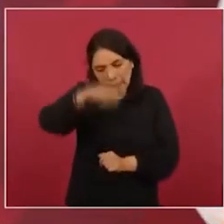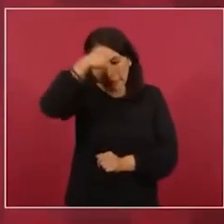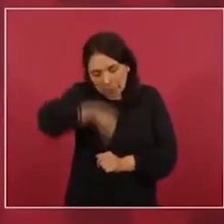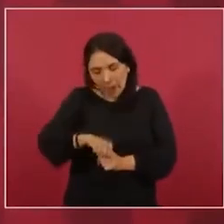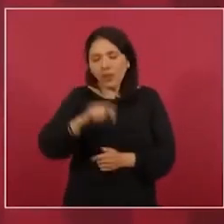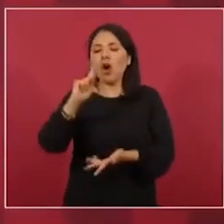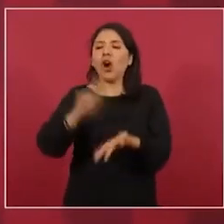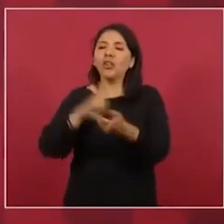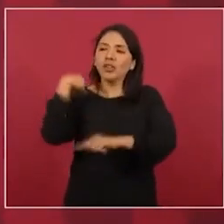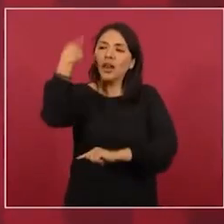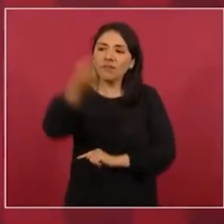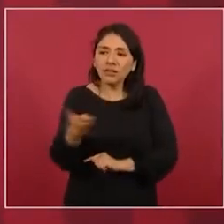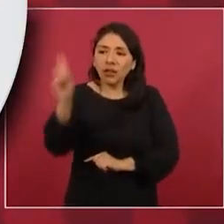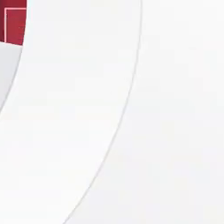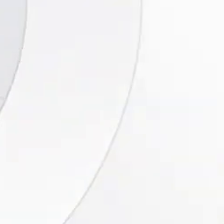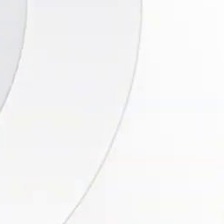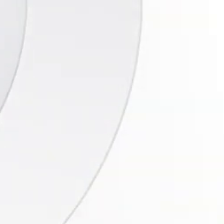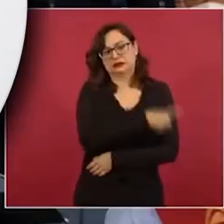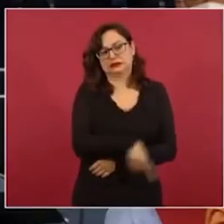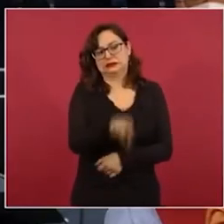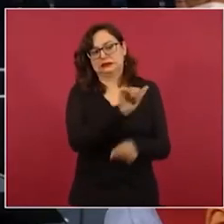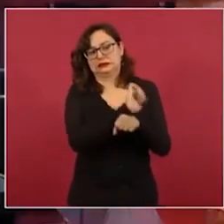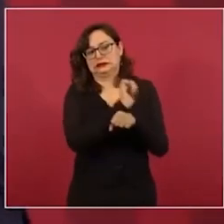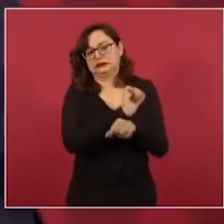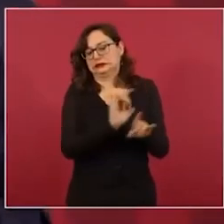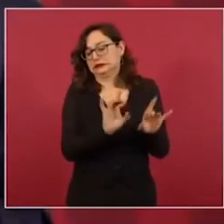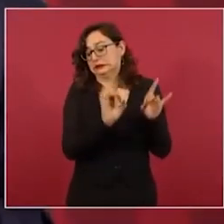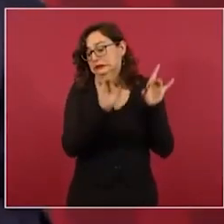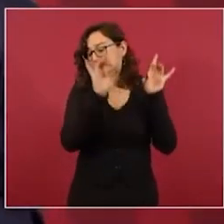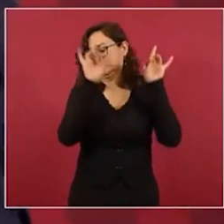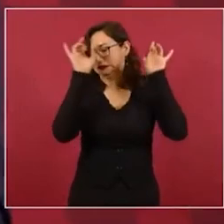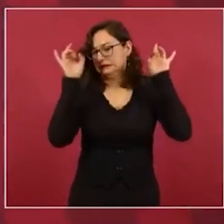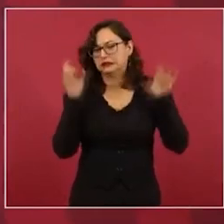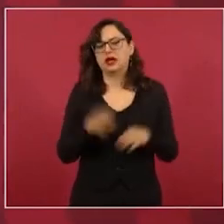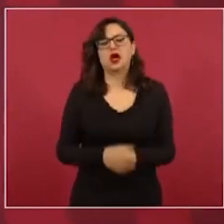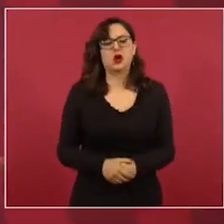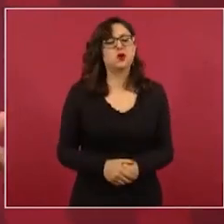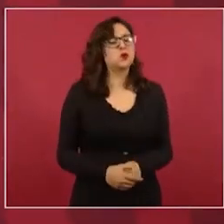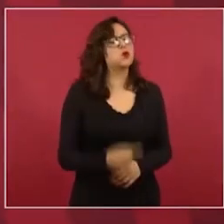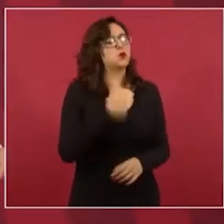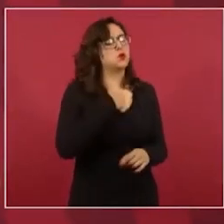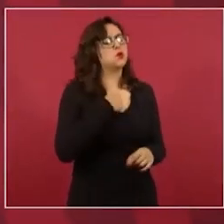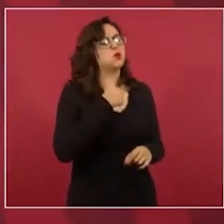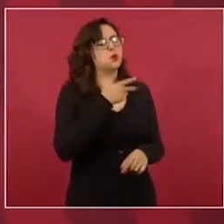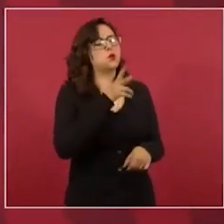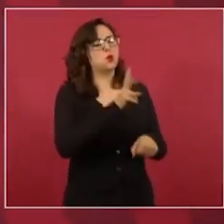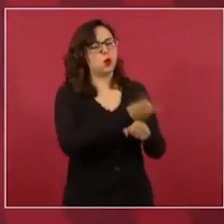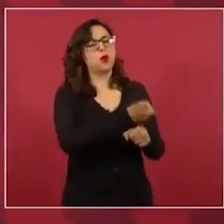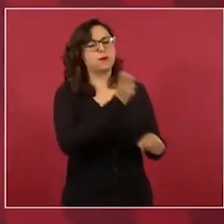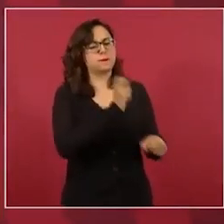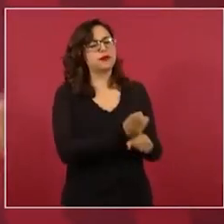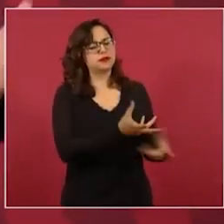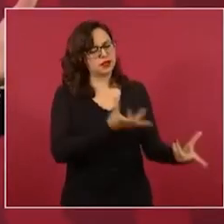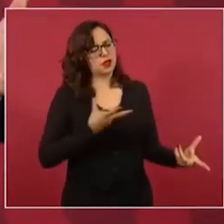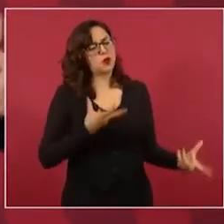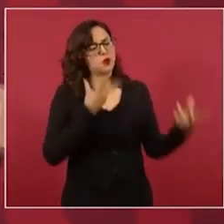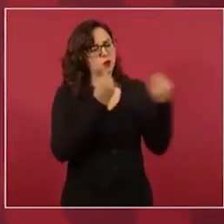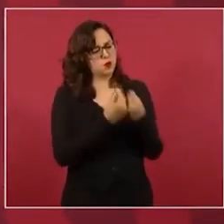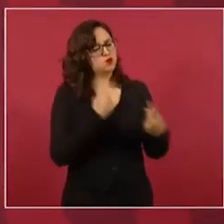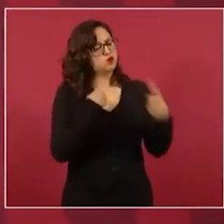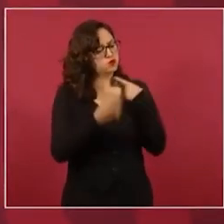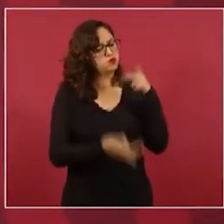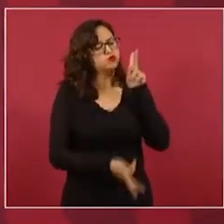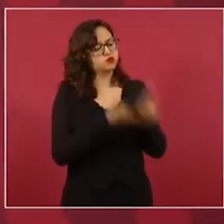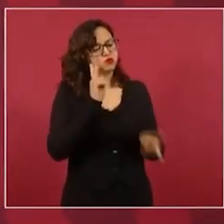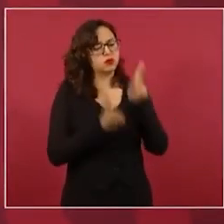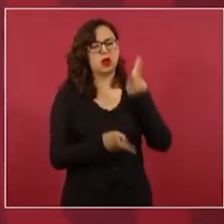el domingo. Yo creo, sí, los que... voy a invitar a ver si platicamos. Sí. Si me estás dando una buena